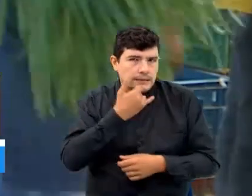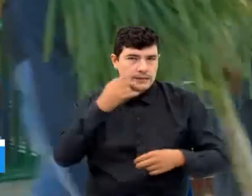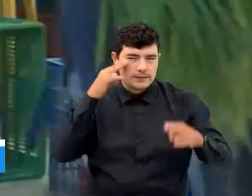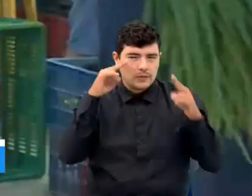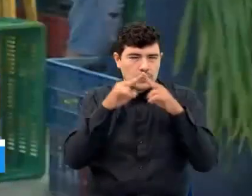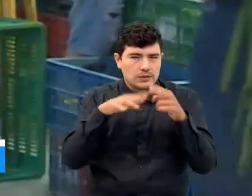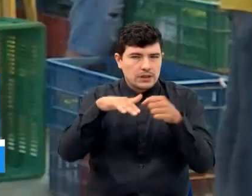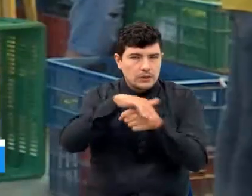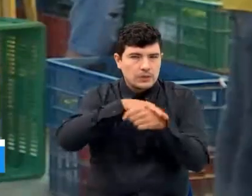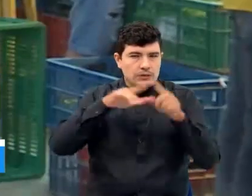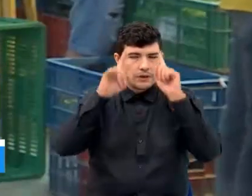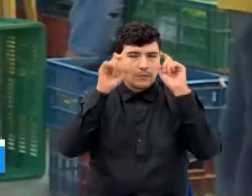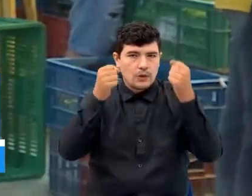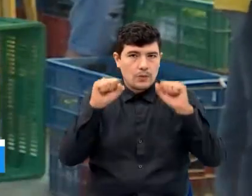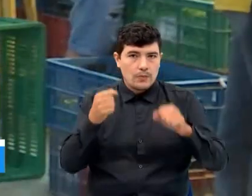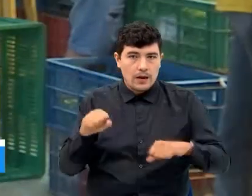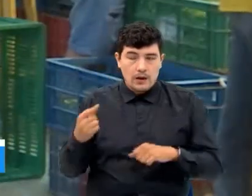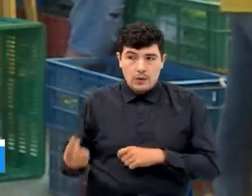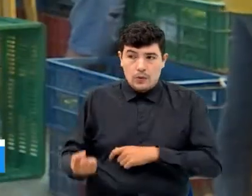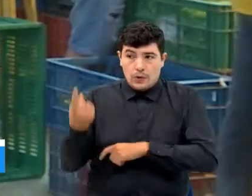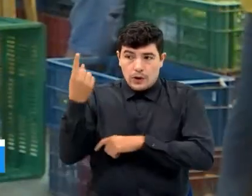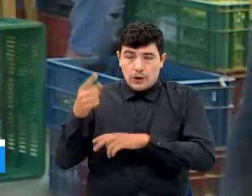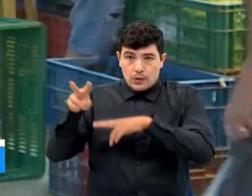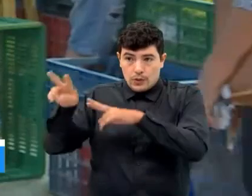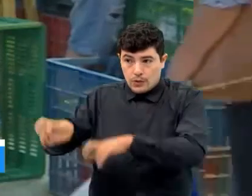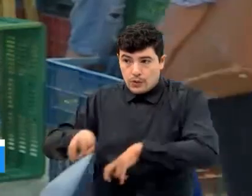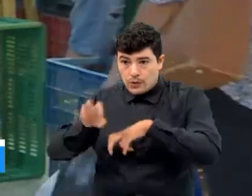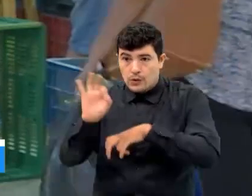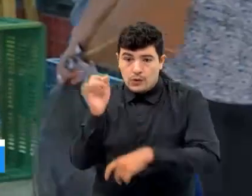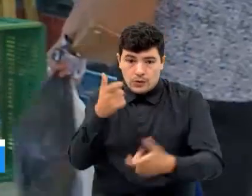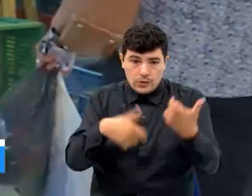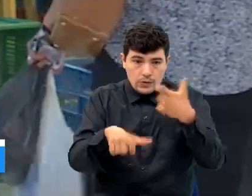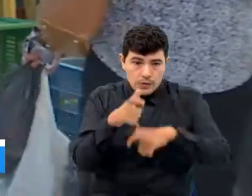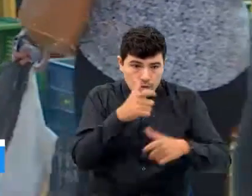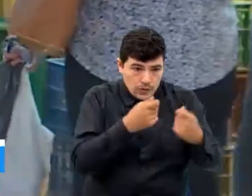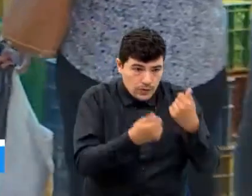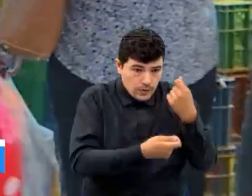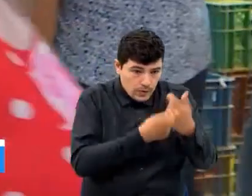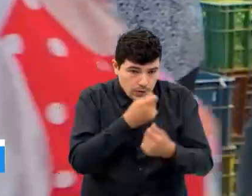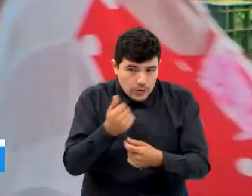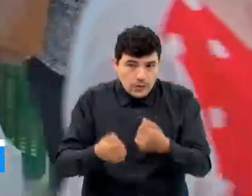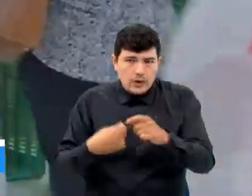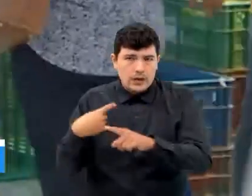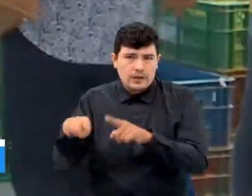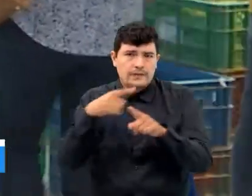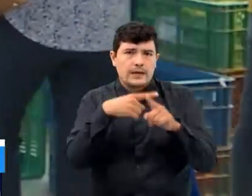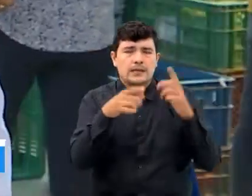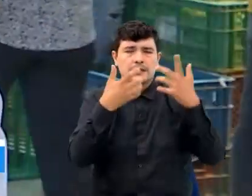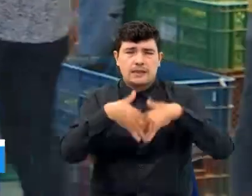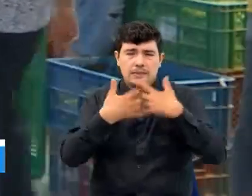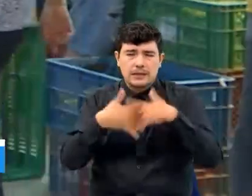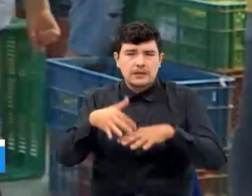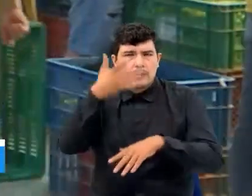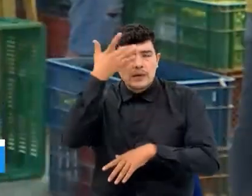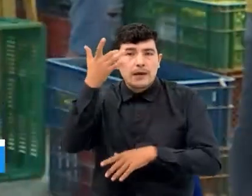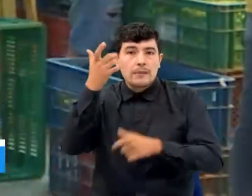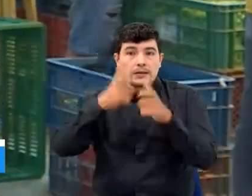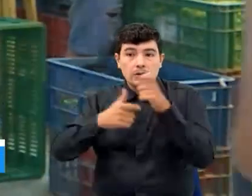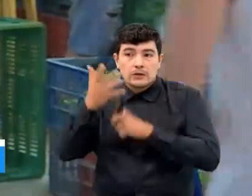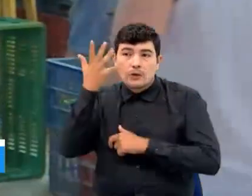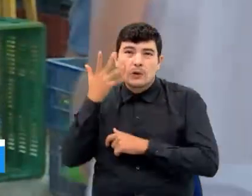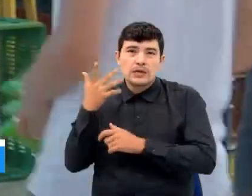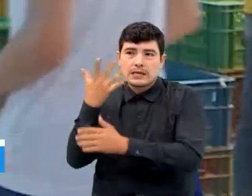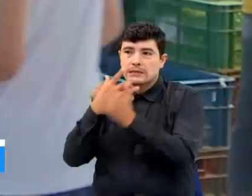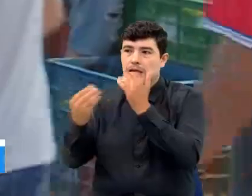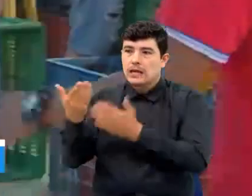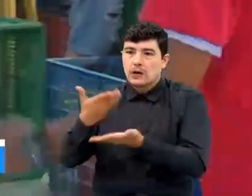generando preocupación no solamente en el gremio de productores, de comerciantes y de empresarios, sino también para las personas que día a día salen a comprar los